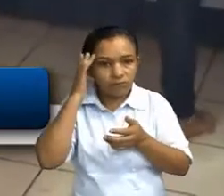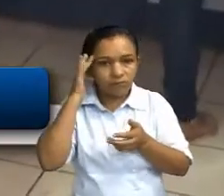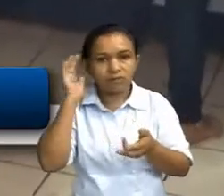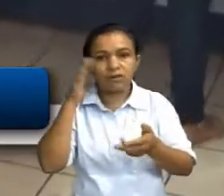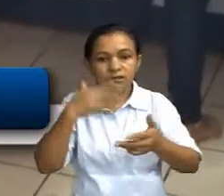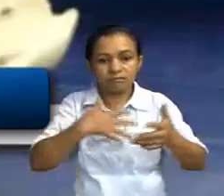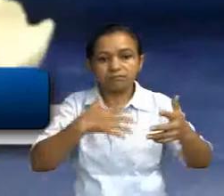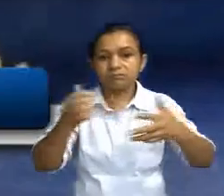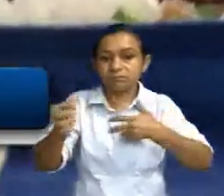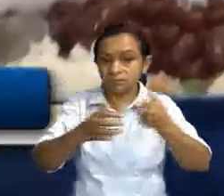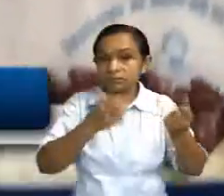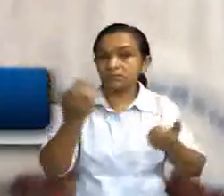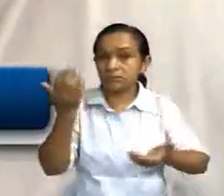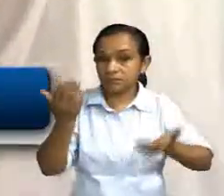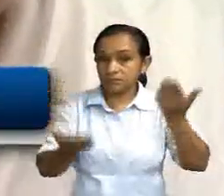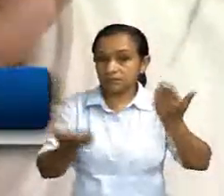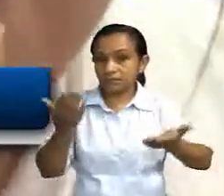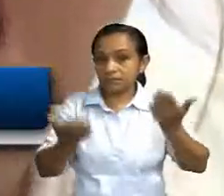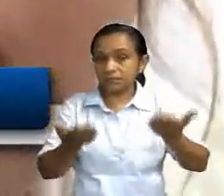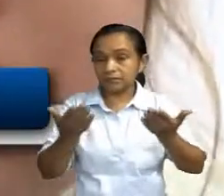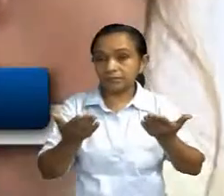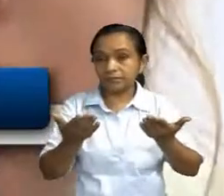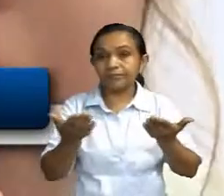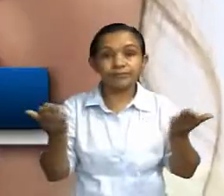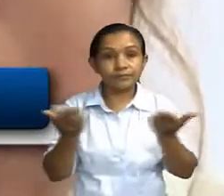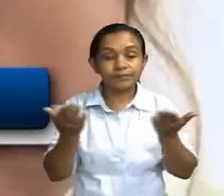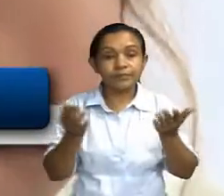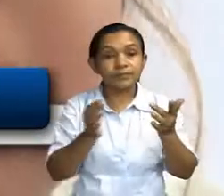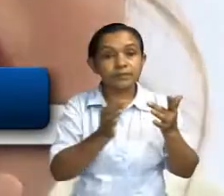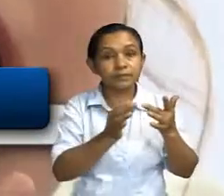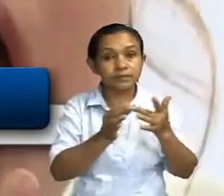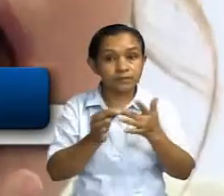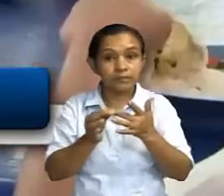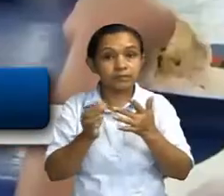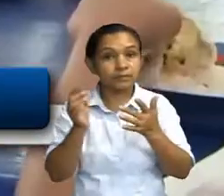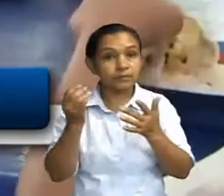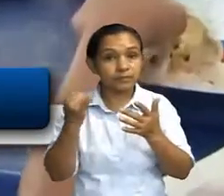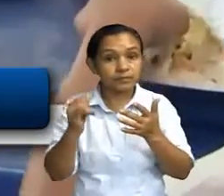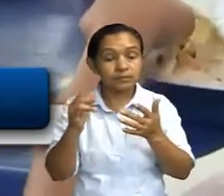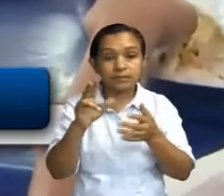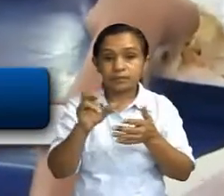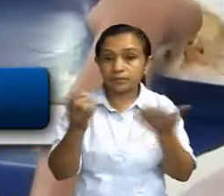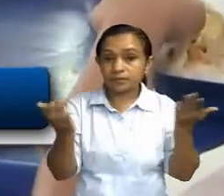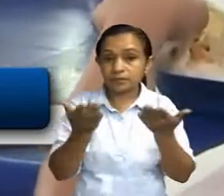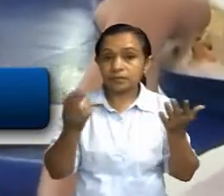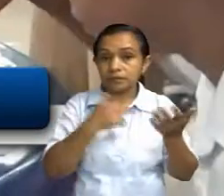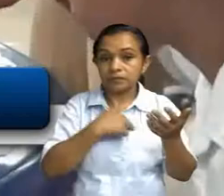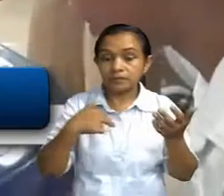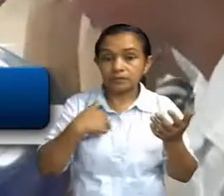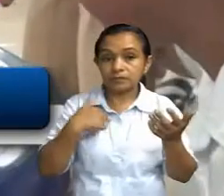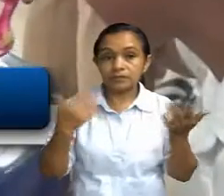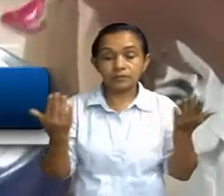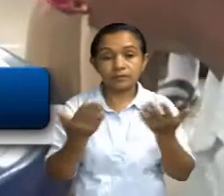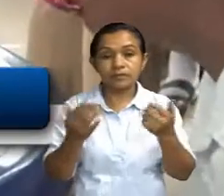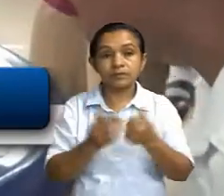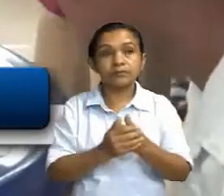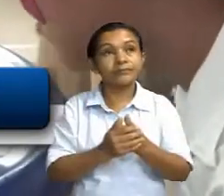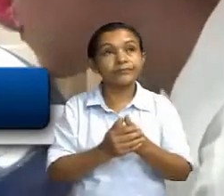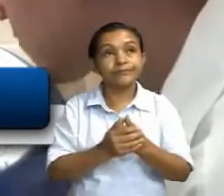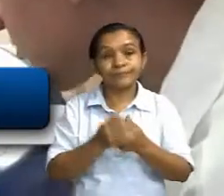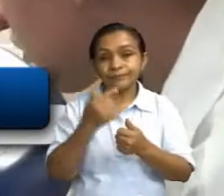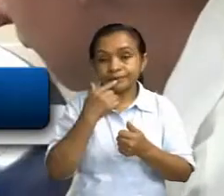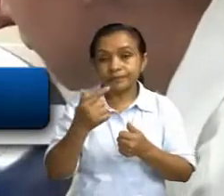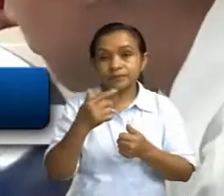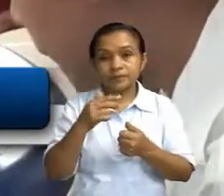clasificación de la vulvovaginitis la clasifica como específica y no específica. La específica es cuando ya aíslan un